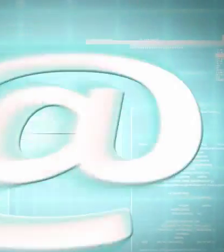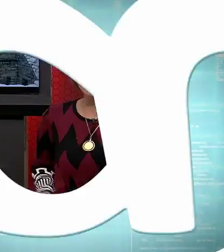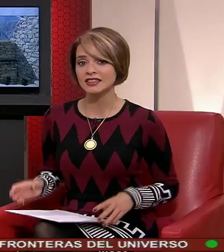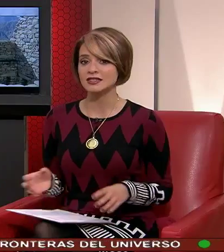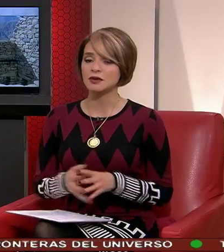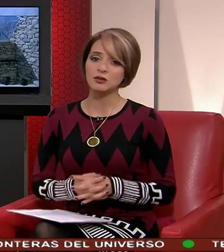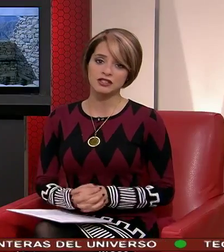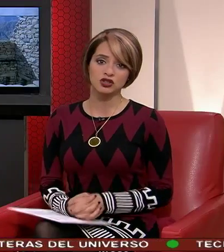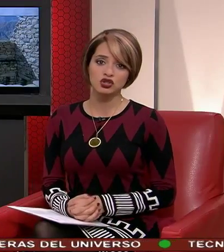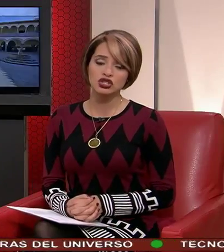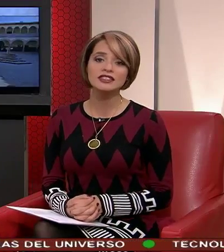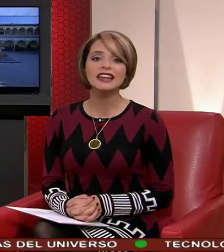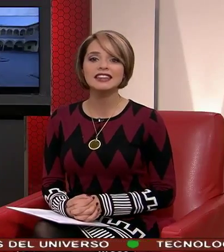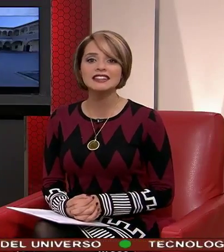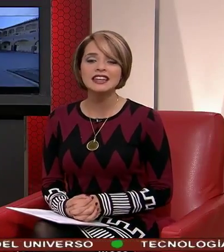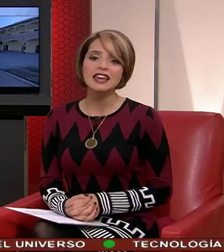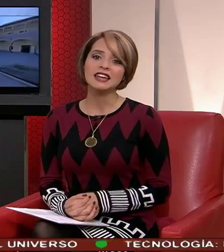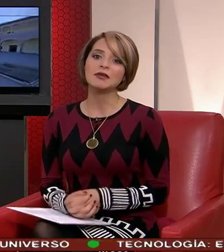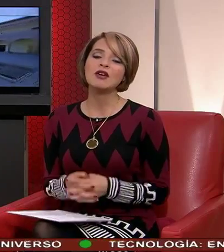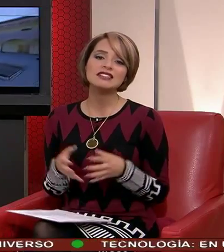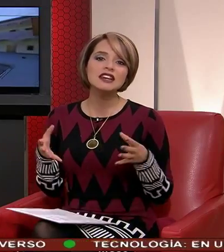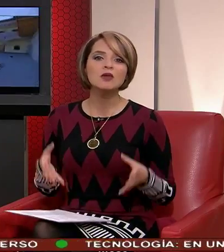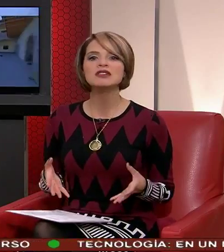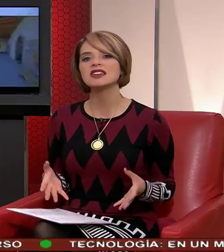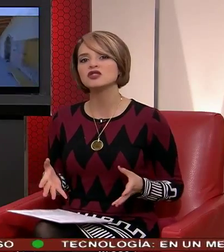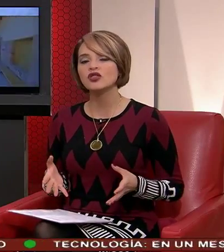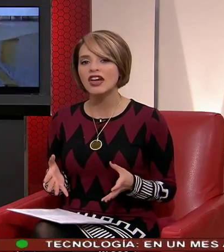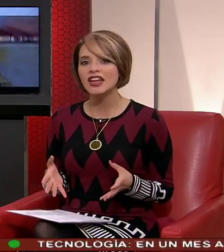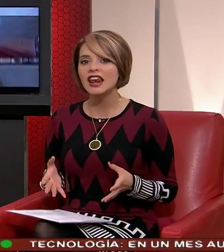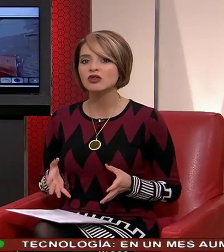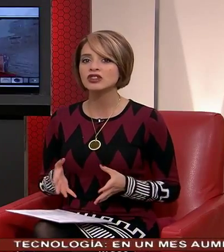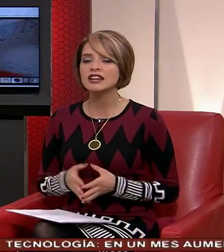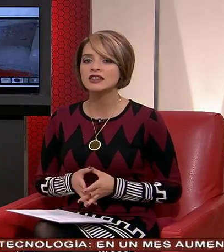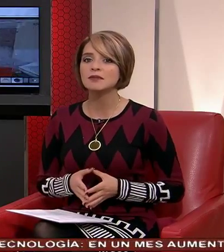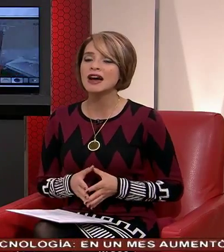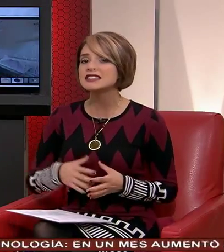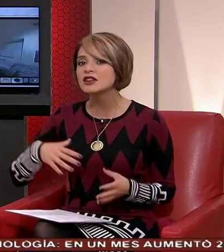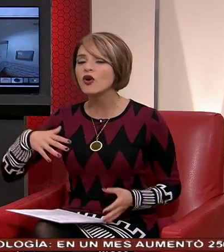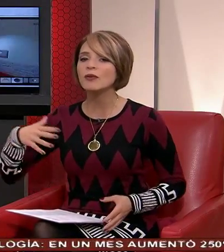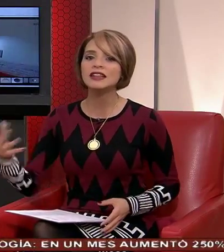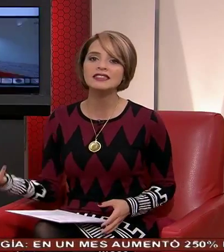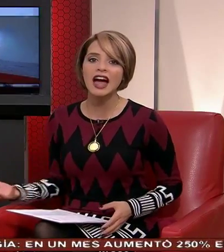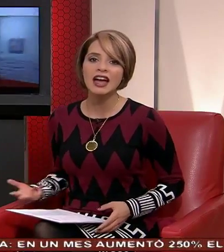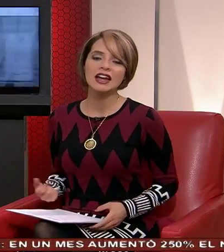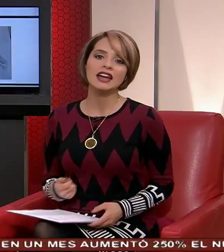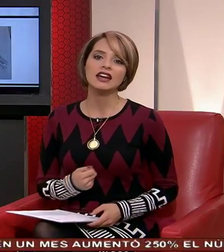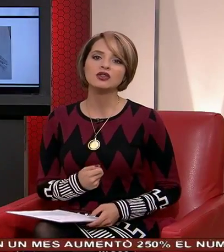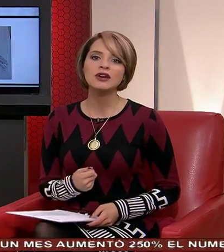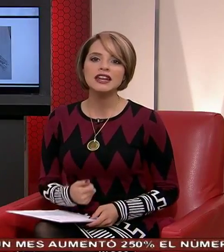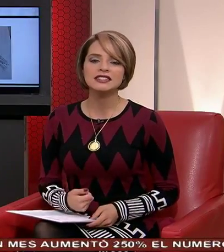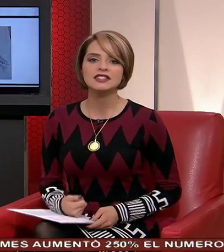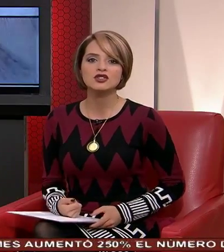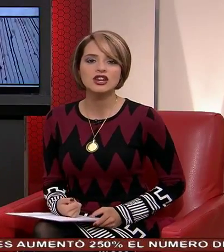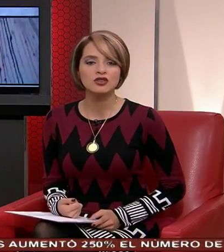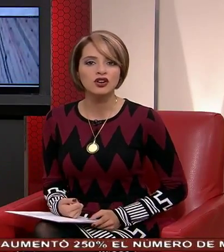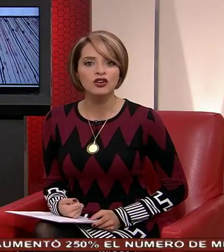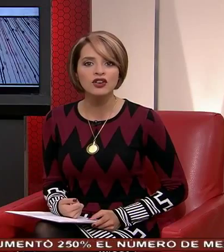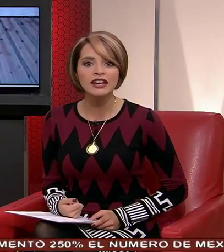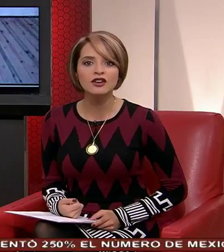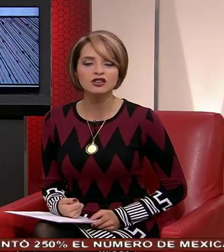de la humanidad desde 1983, y bueno, así como esta ciudadela, otras más de 90 ruinas y